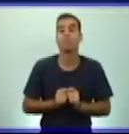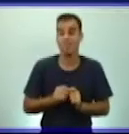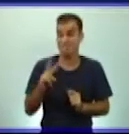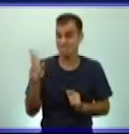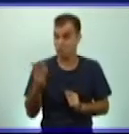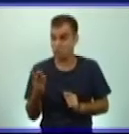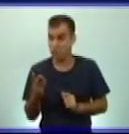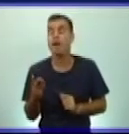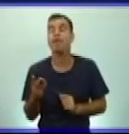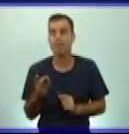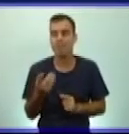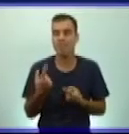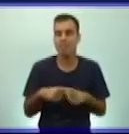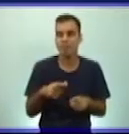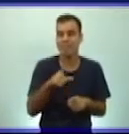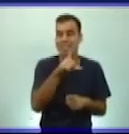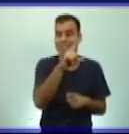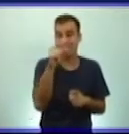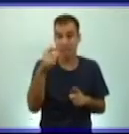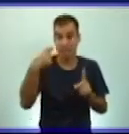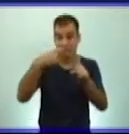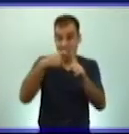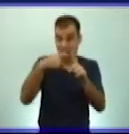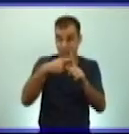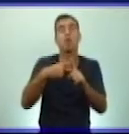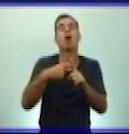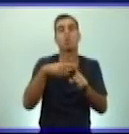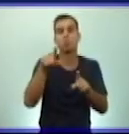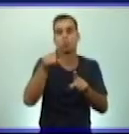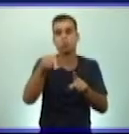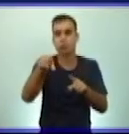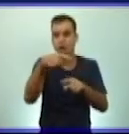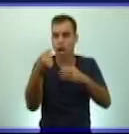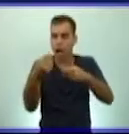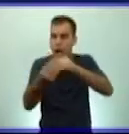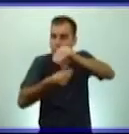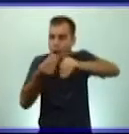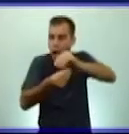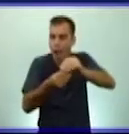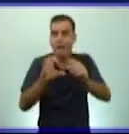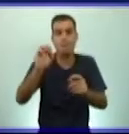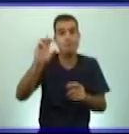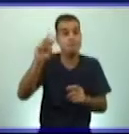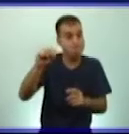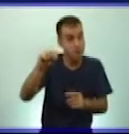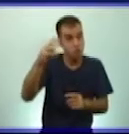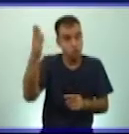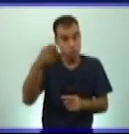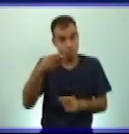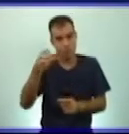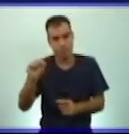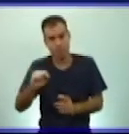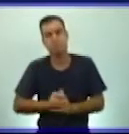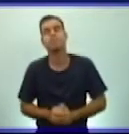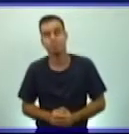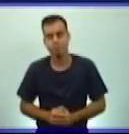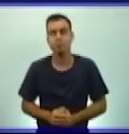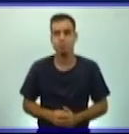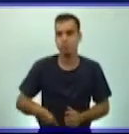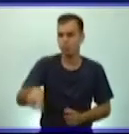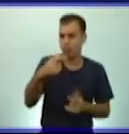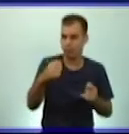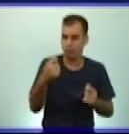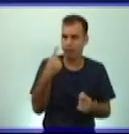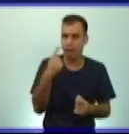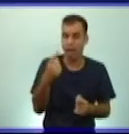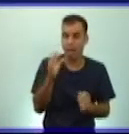velocidad, 100 kilómetros por hora en metros por segundo. Posteriormente debían identificar, en el caso que el